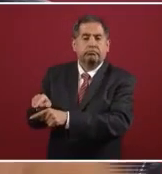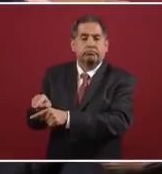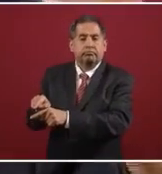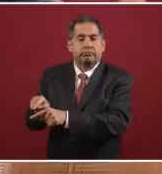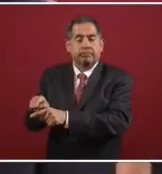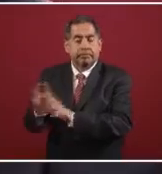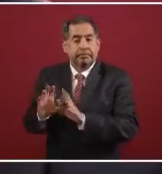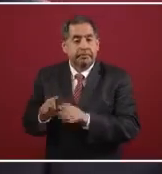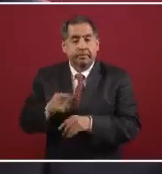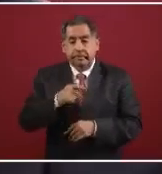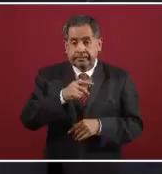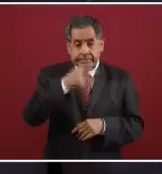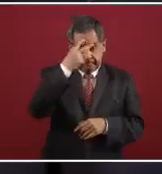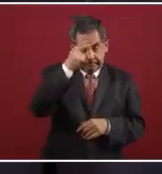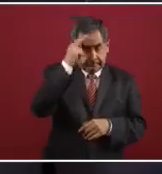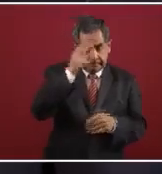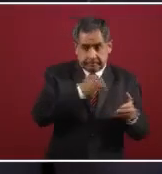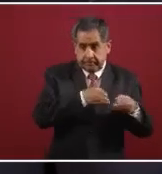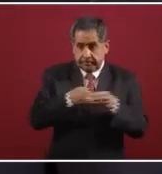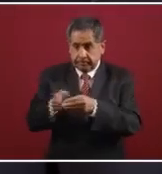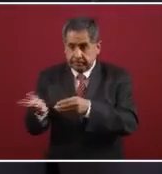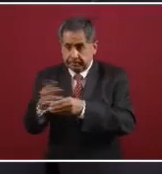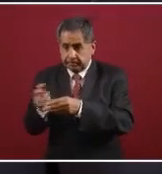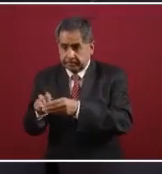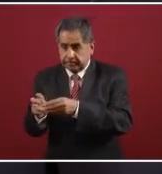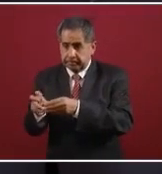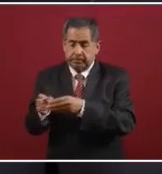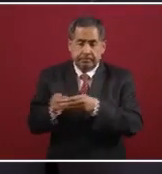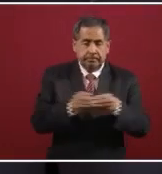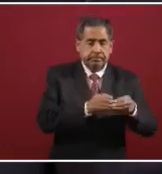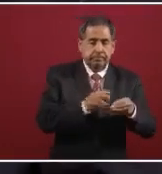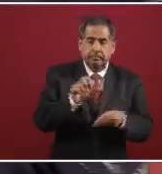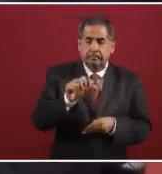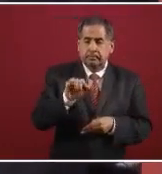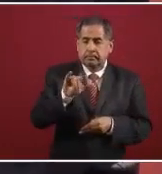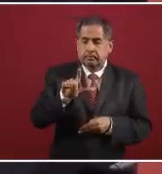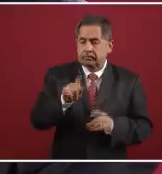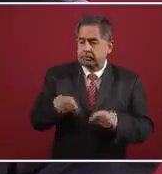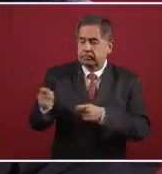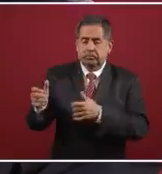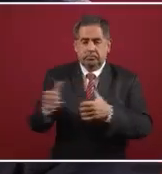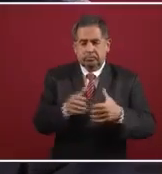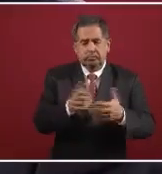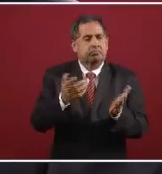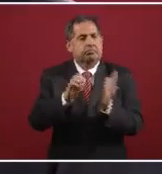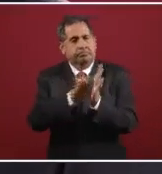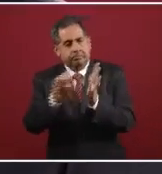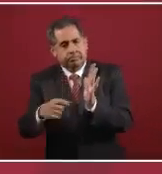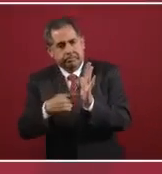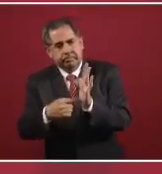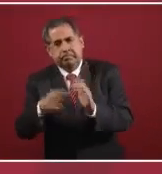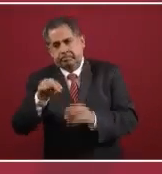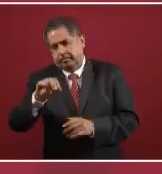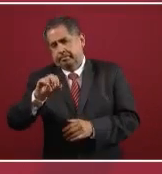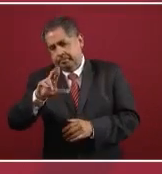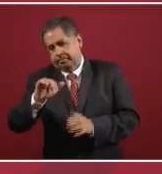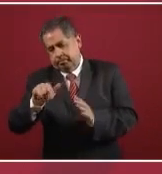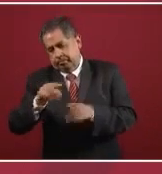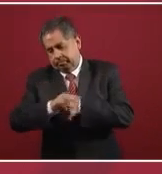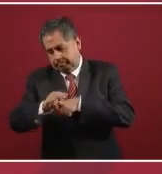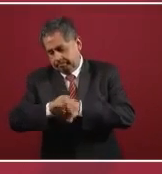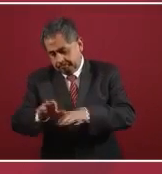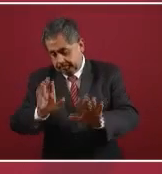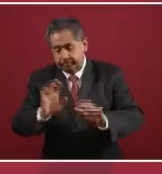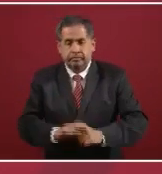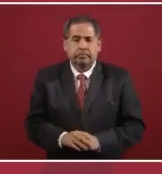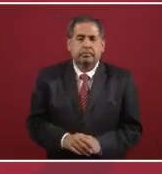Y se le dio el derecho de asilo, por poner el caso de Nicaragua.